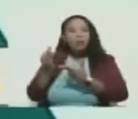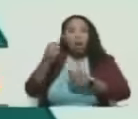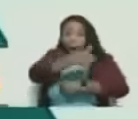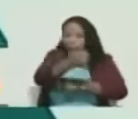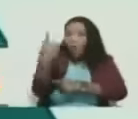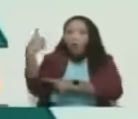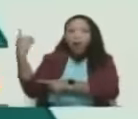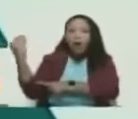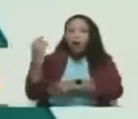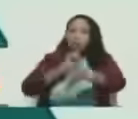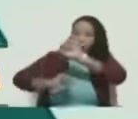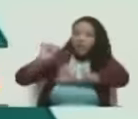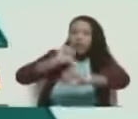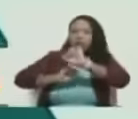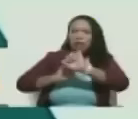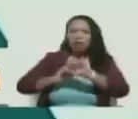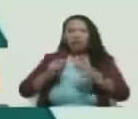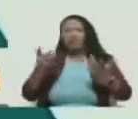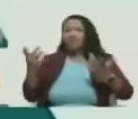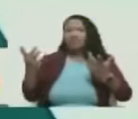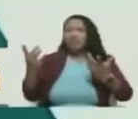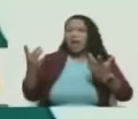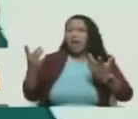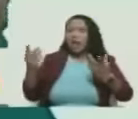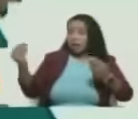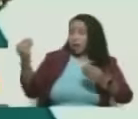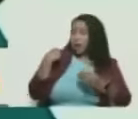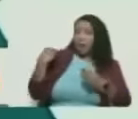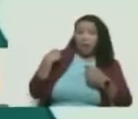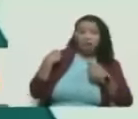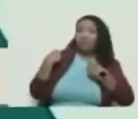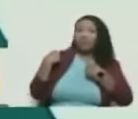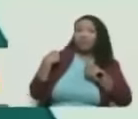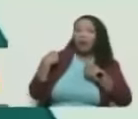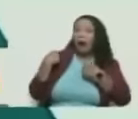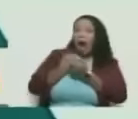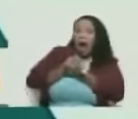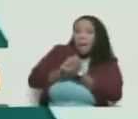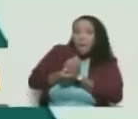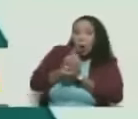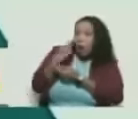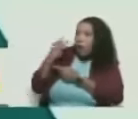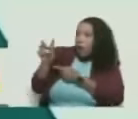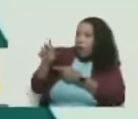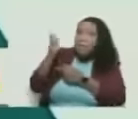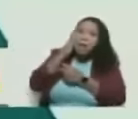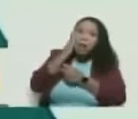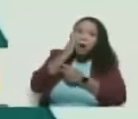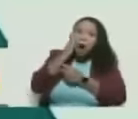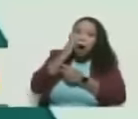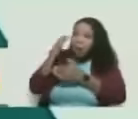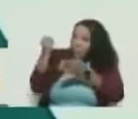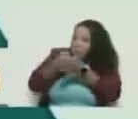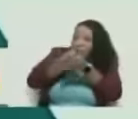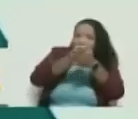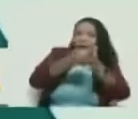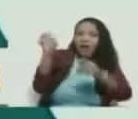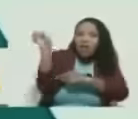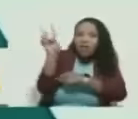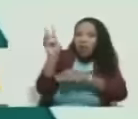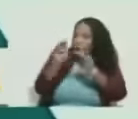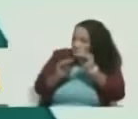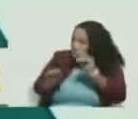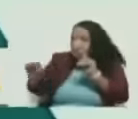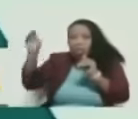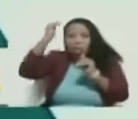a defenderla. Ni siquiera nos convoca, es su amor. Es la capacidad que tiene de Venezuela de que uno la ame a